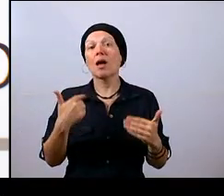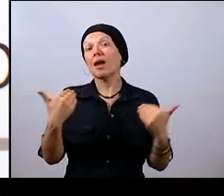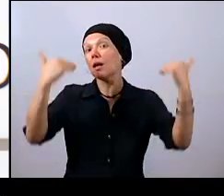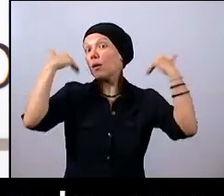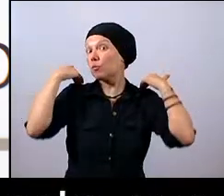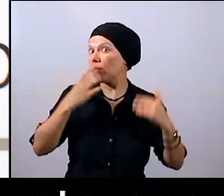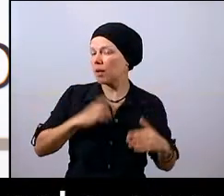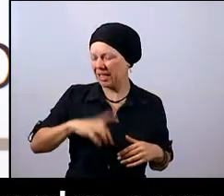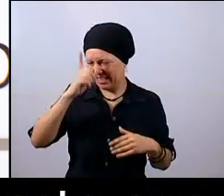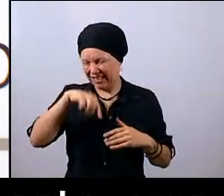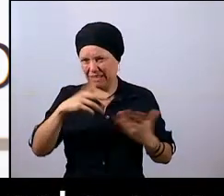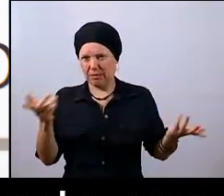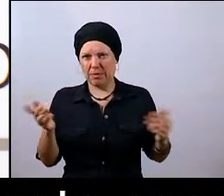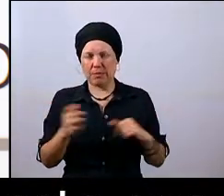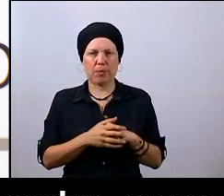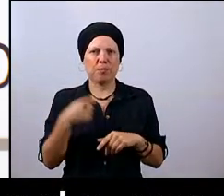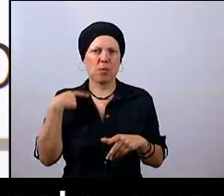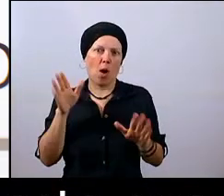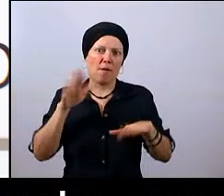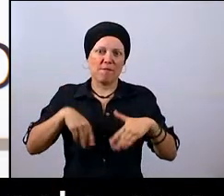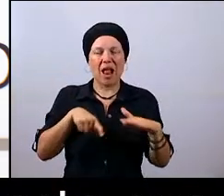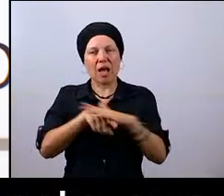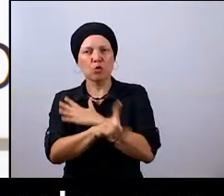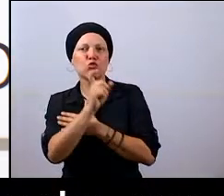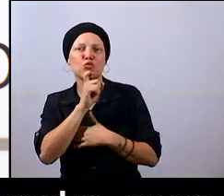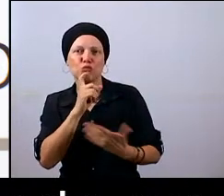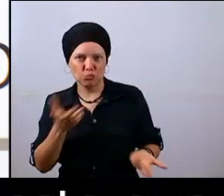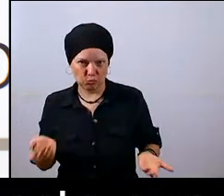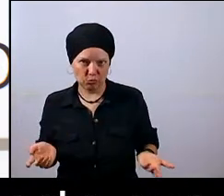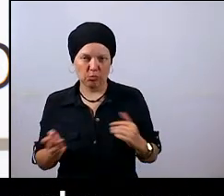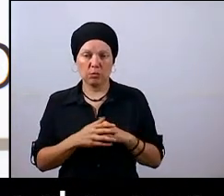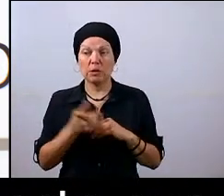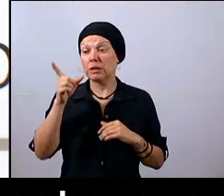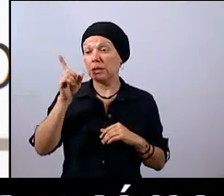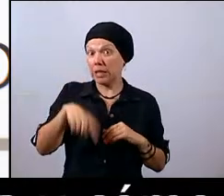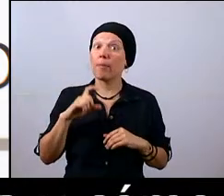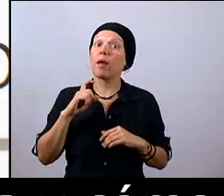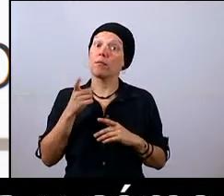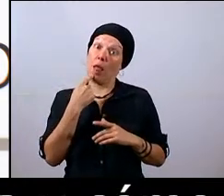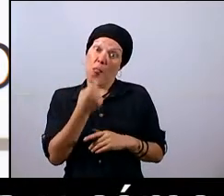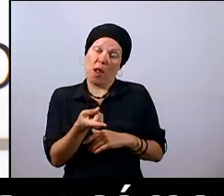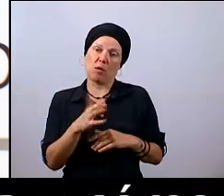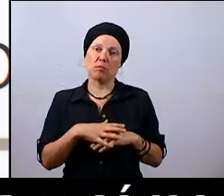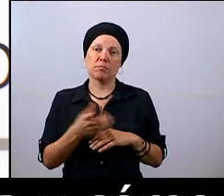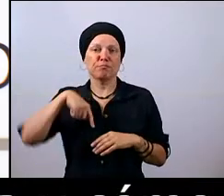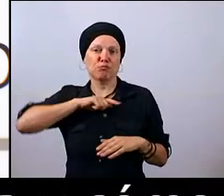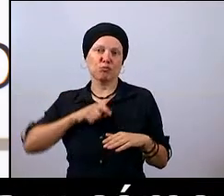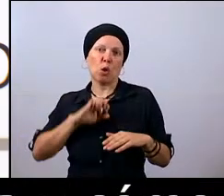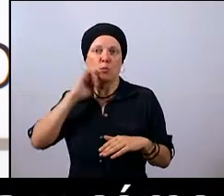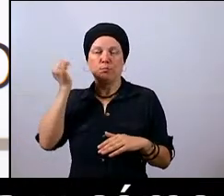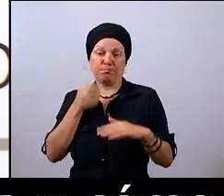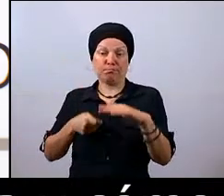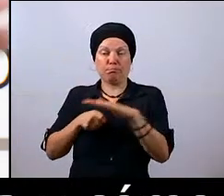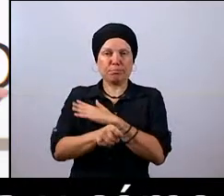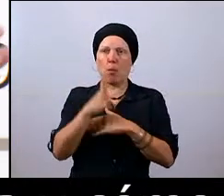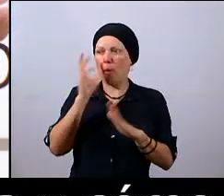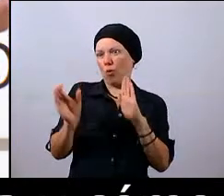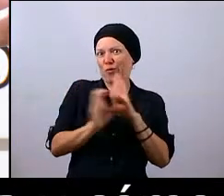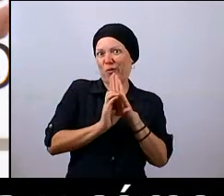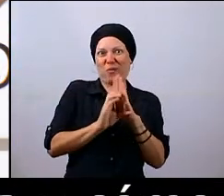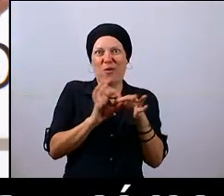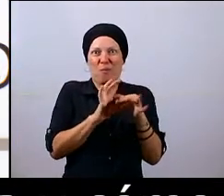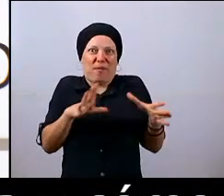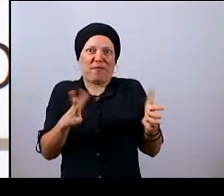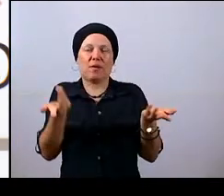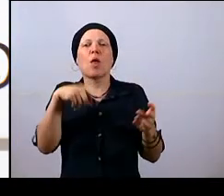competencia y cómo debe materializarse y ejecutarse. Al mismo tiempo, les digo, interpuesto ese recurso de inconstitucionalidad y a la espera